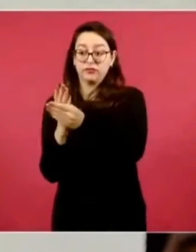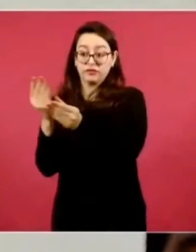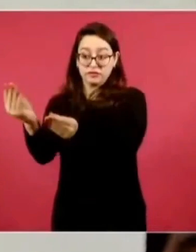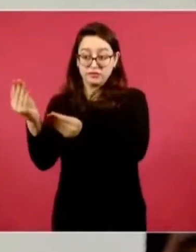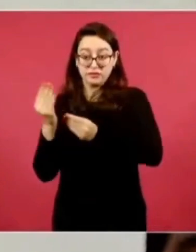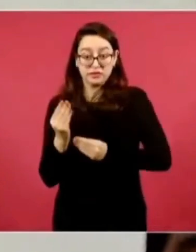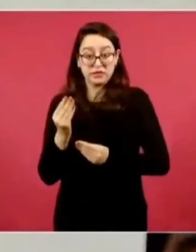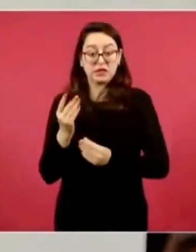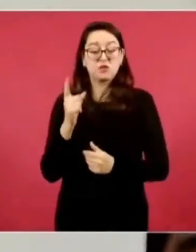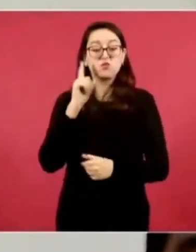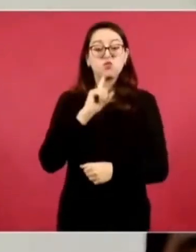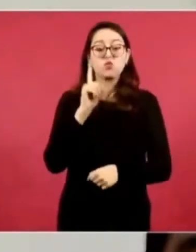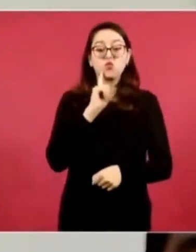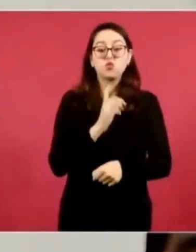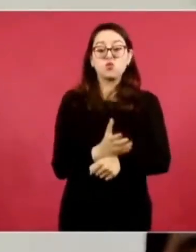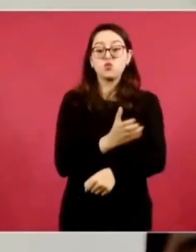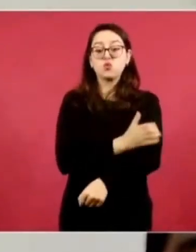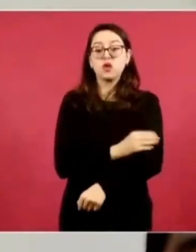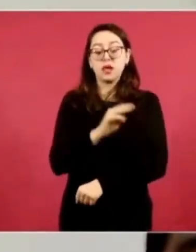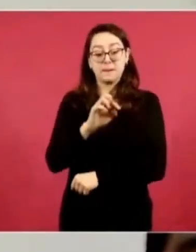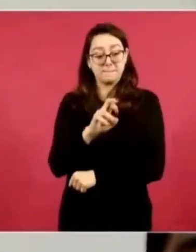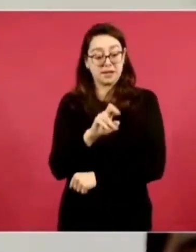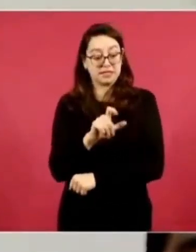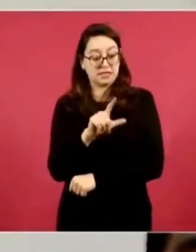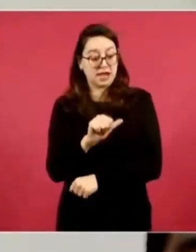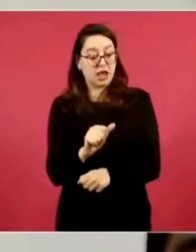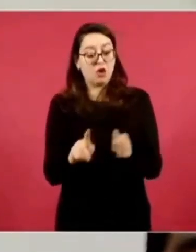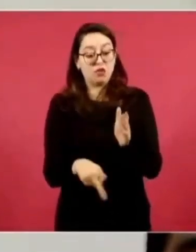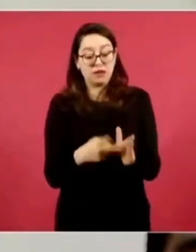Marcela. Y la otra,